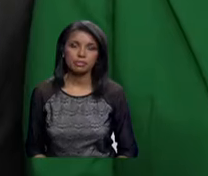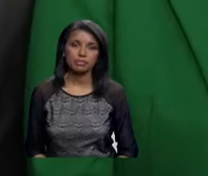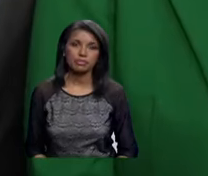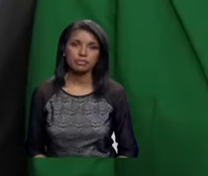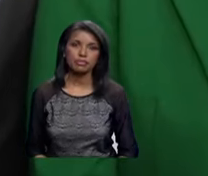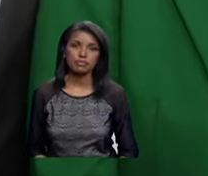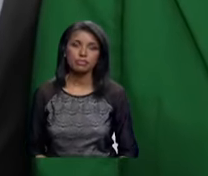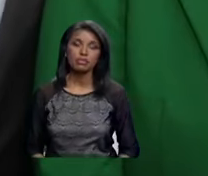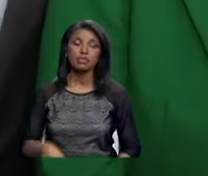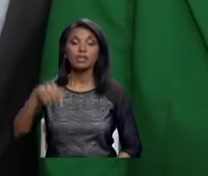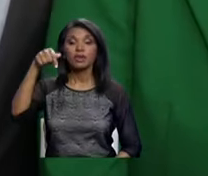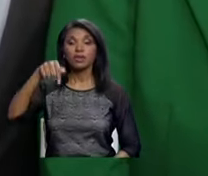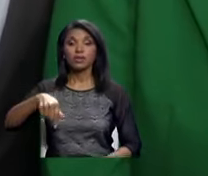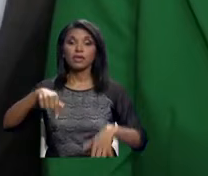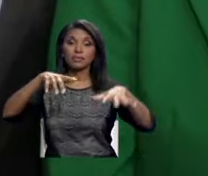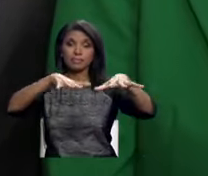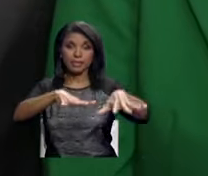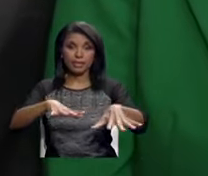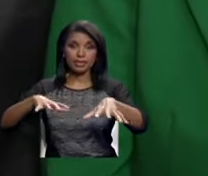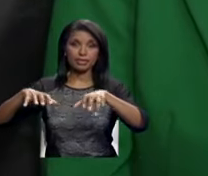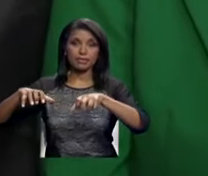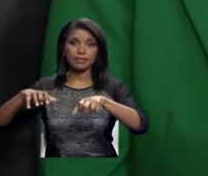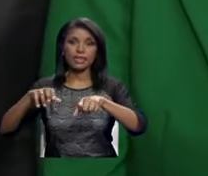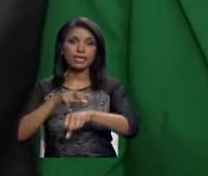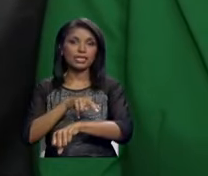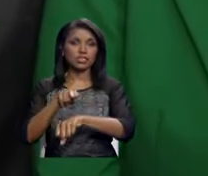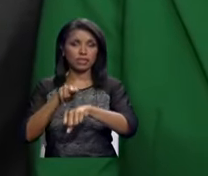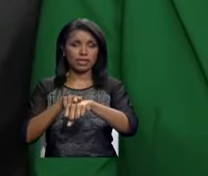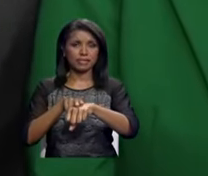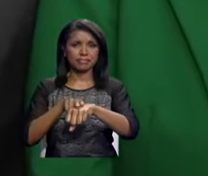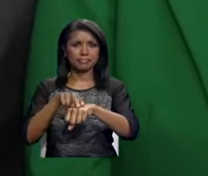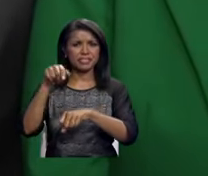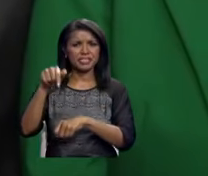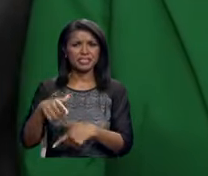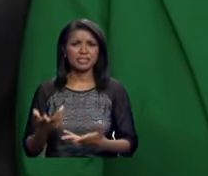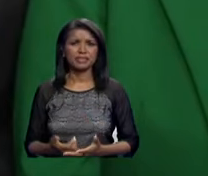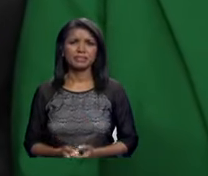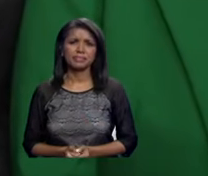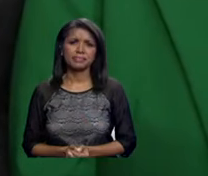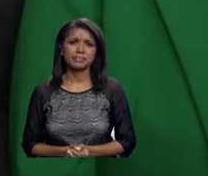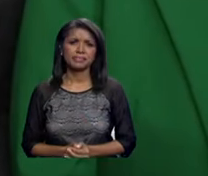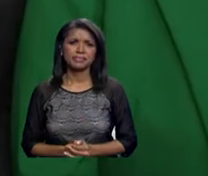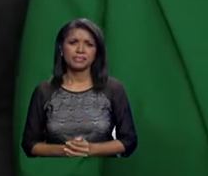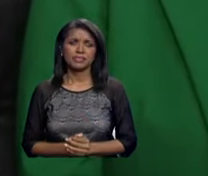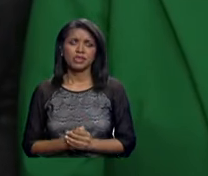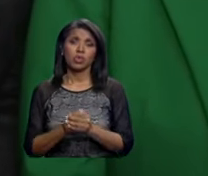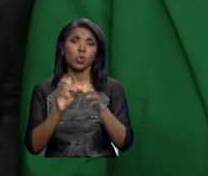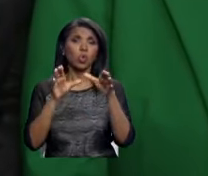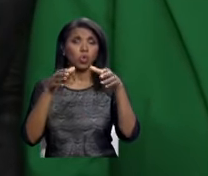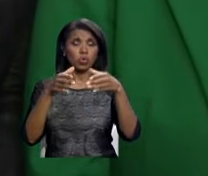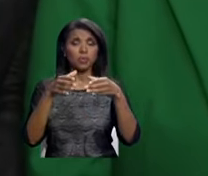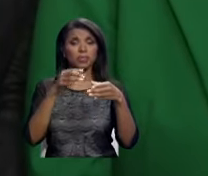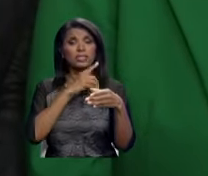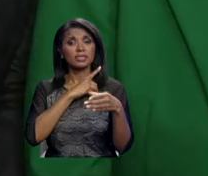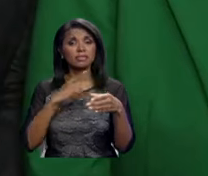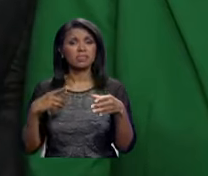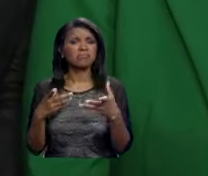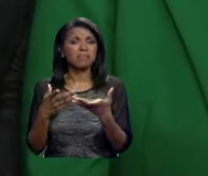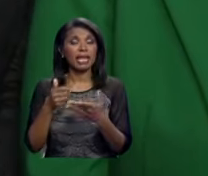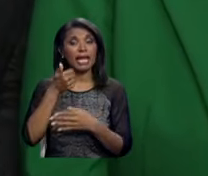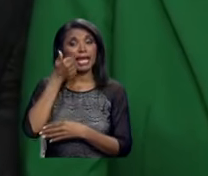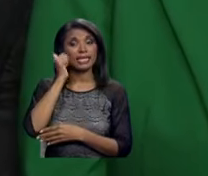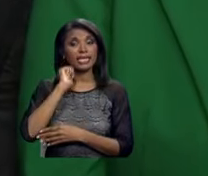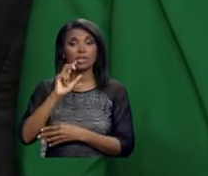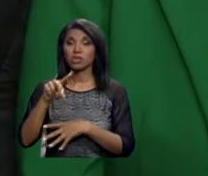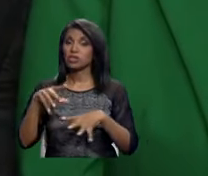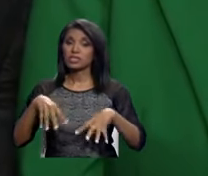En la sesión de hoy, en el pleno de la Asamblea Nacional, se han dado reacciones por parte de los diputados luego que en el día de ayer se